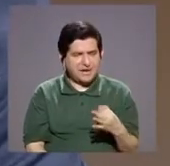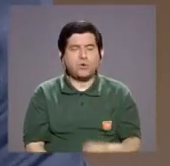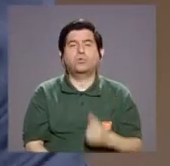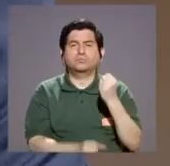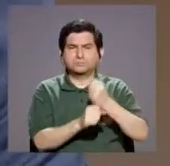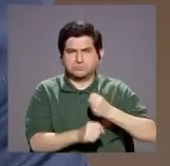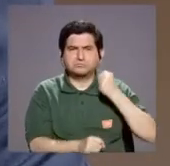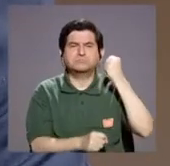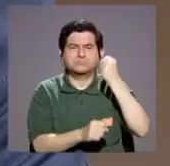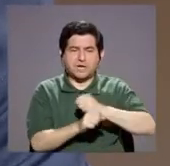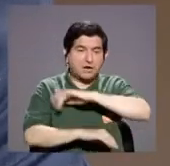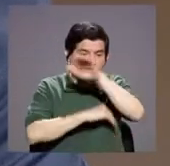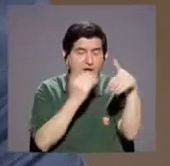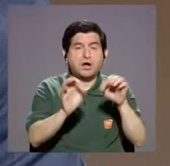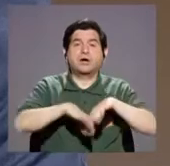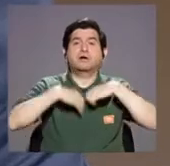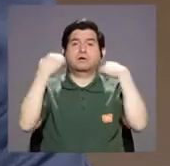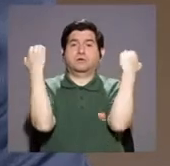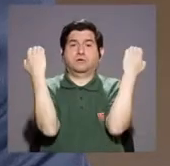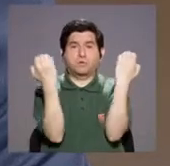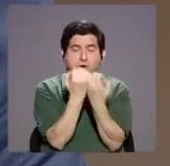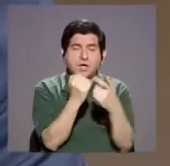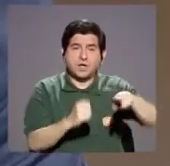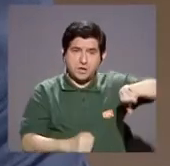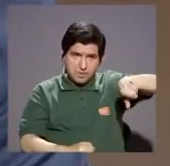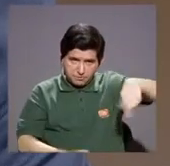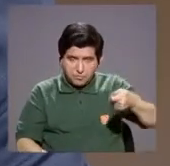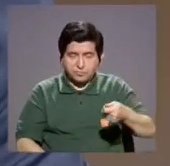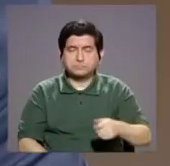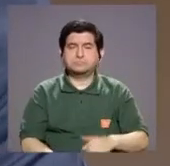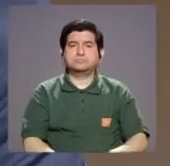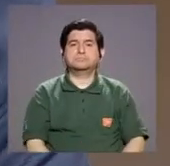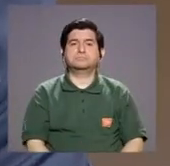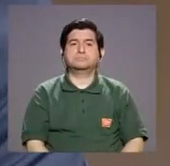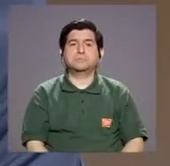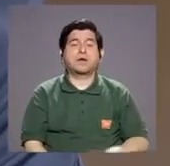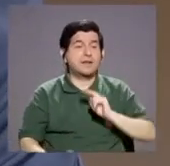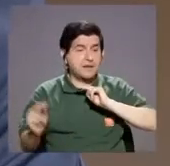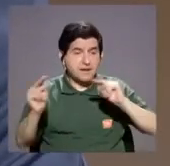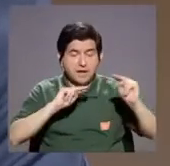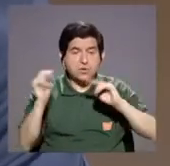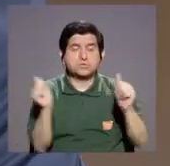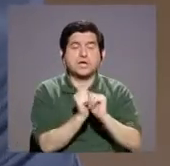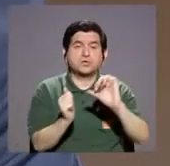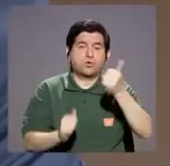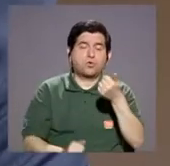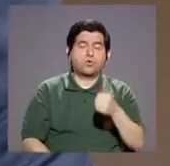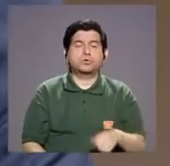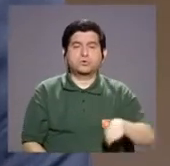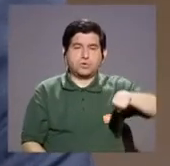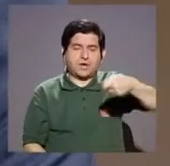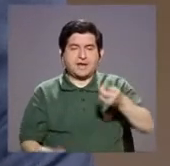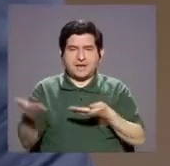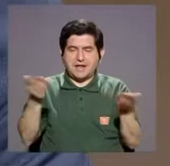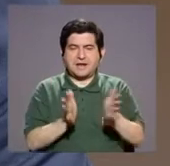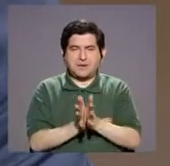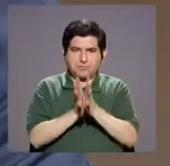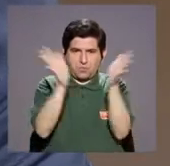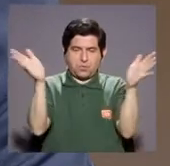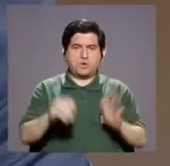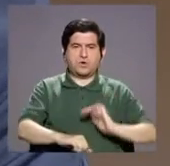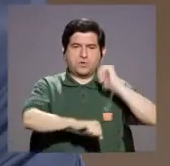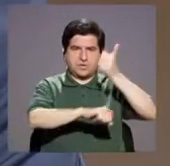esfuerzos de todo un equipo canal fundamental estamos en negociaciones con otro canal de servicio público para establecer